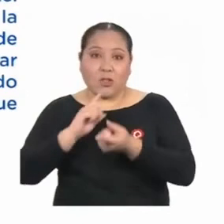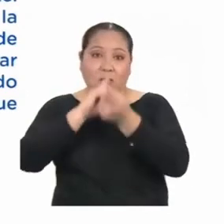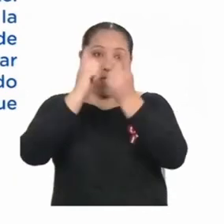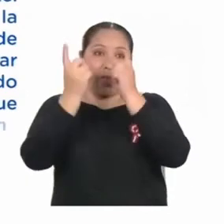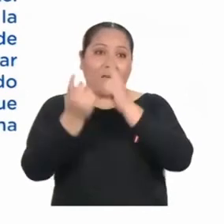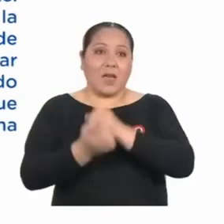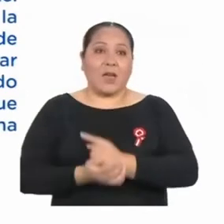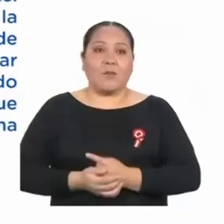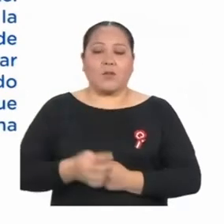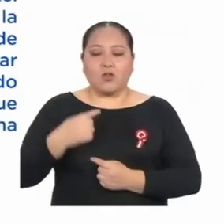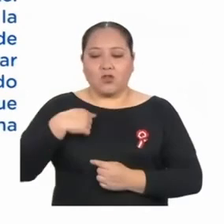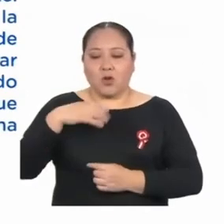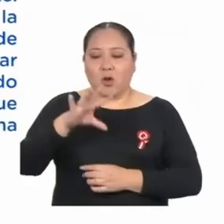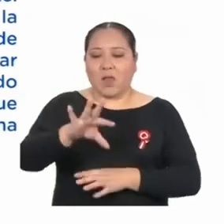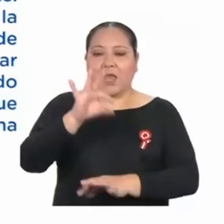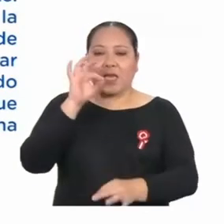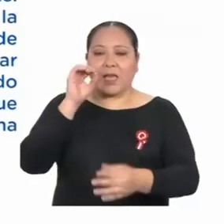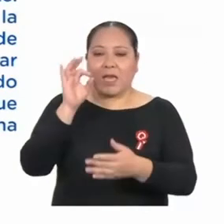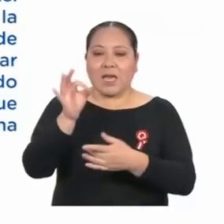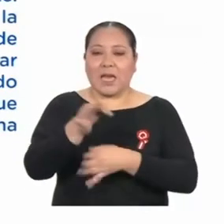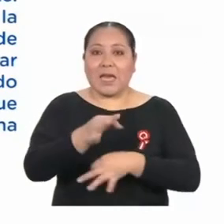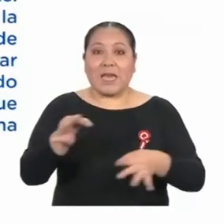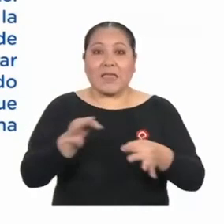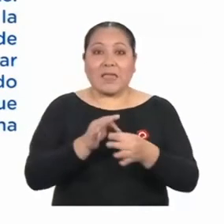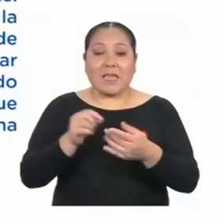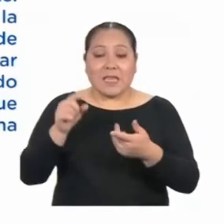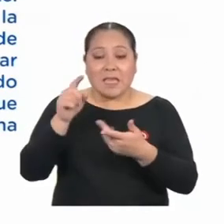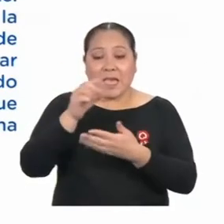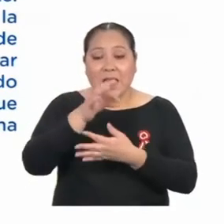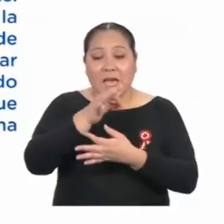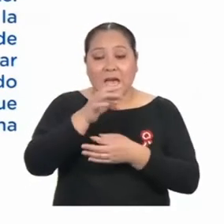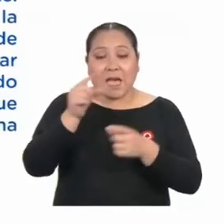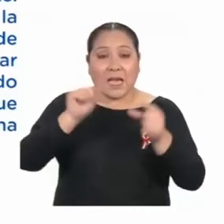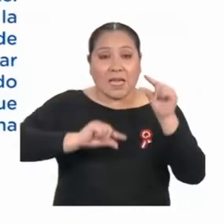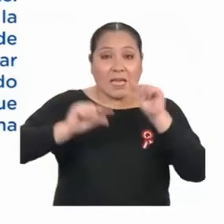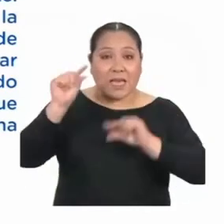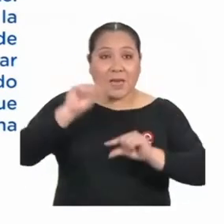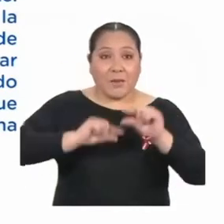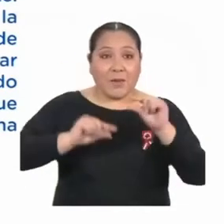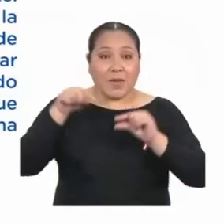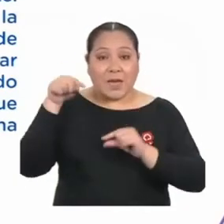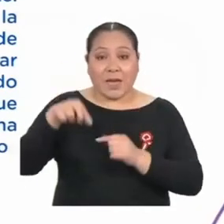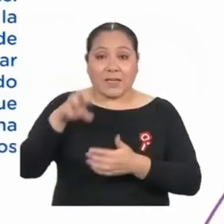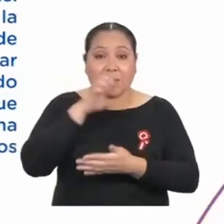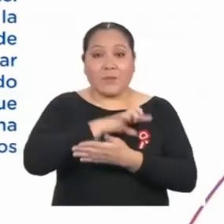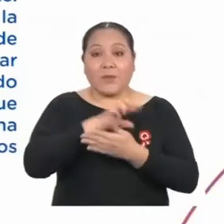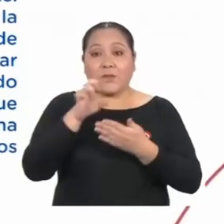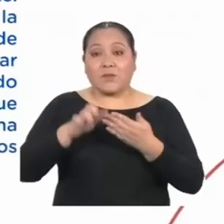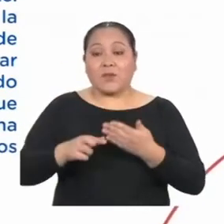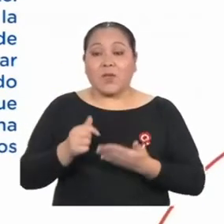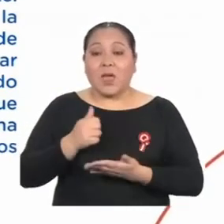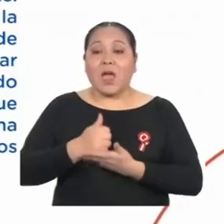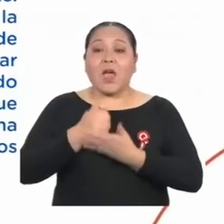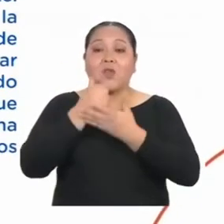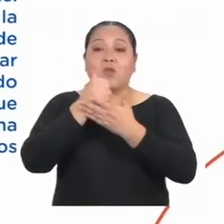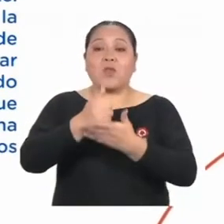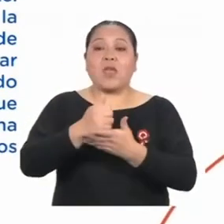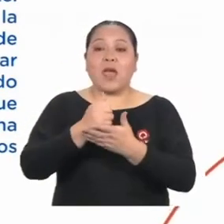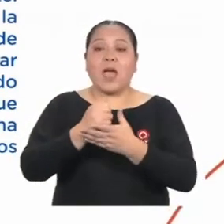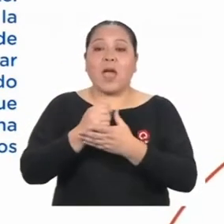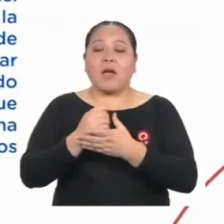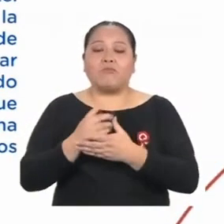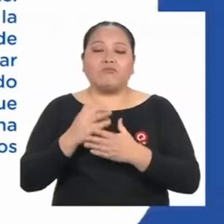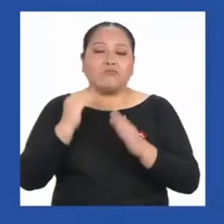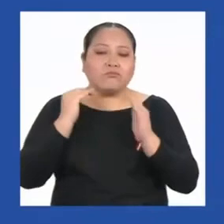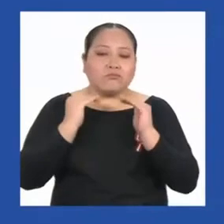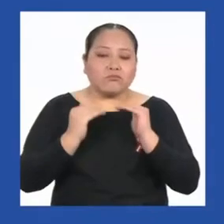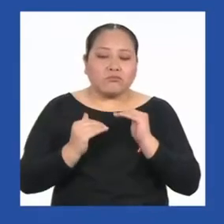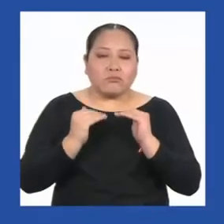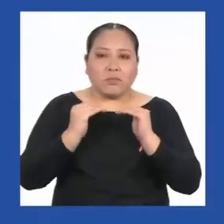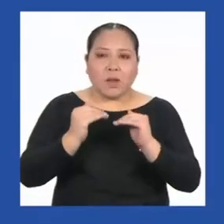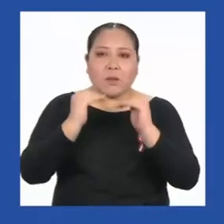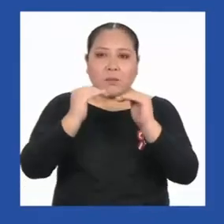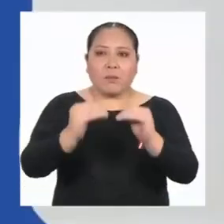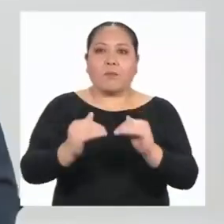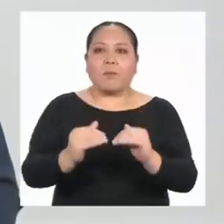por la ingeniería química, una carrera que me permitirá desarrollar nuevos procesos y productos para usos ambientales.